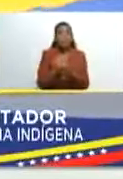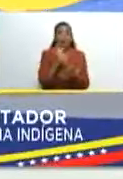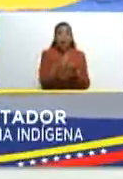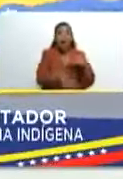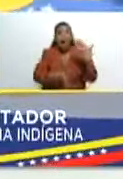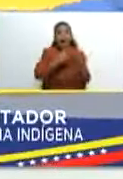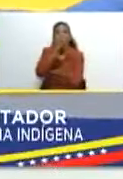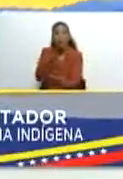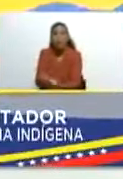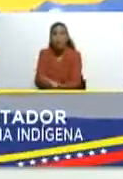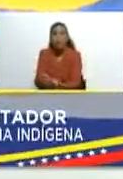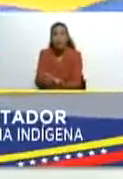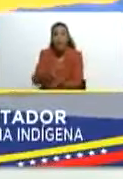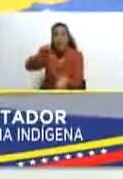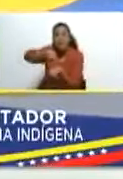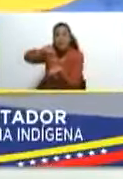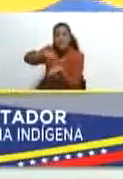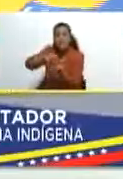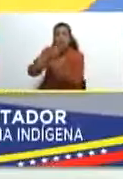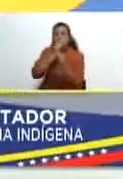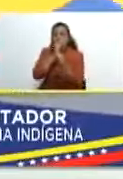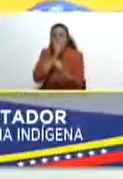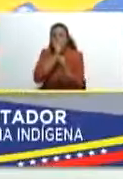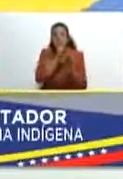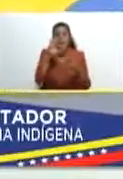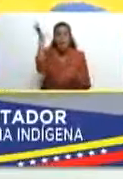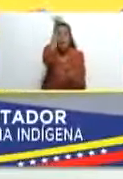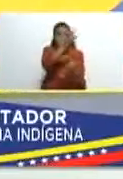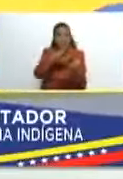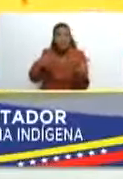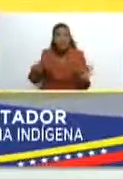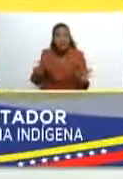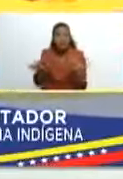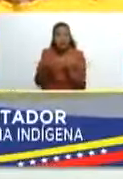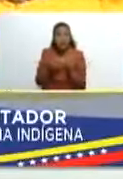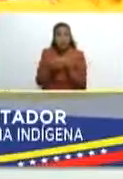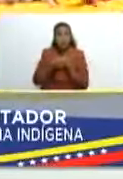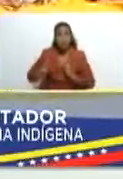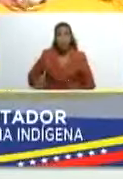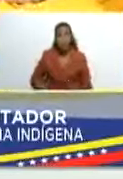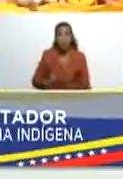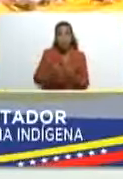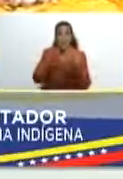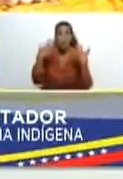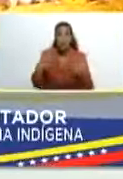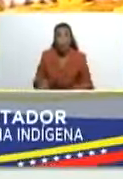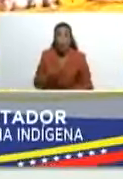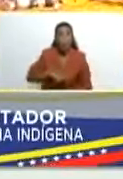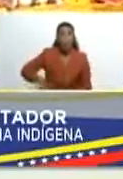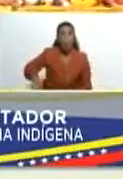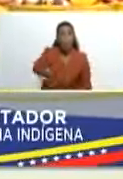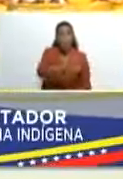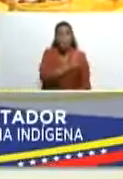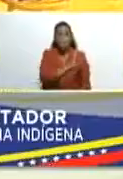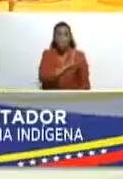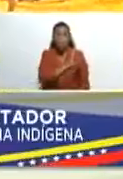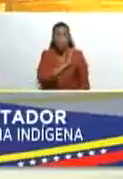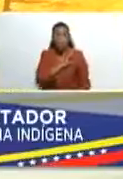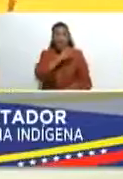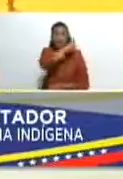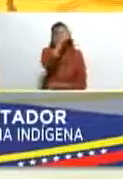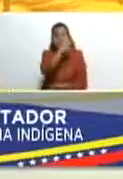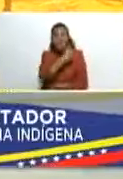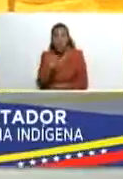hasta llegar al centro de Tucupita. En Amazonas también estuvimos un buen encuentro de nuestros pueblos indígenas, en el